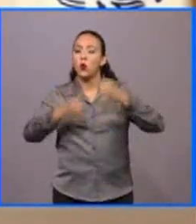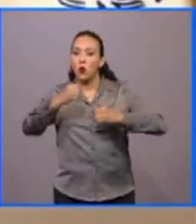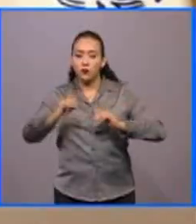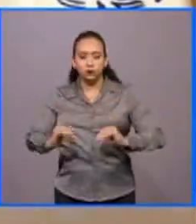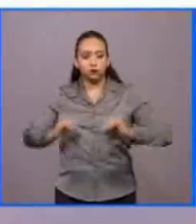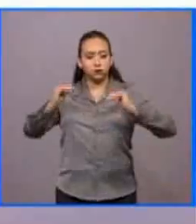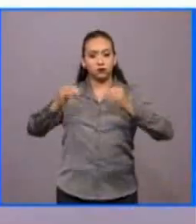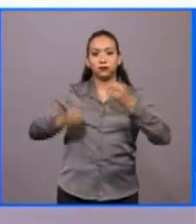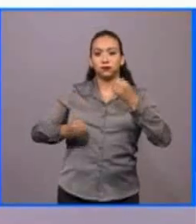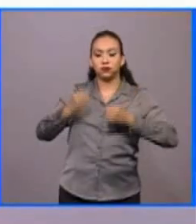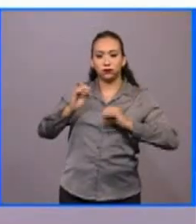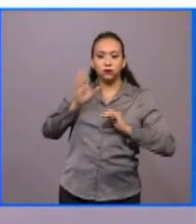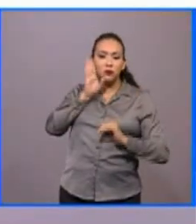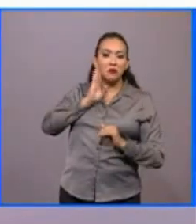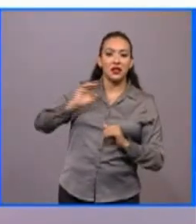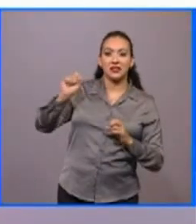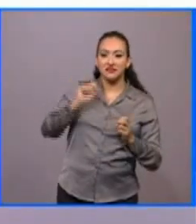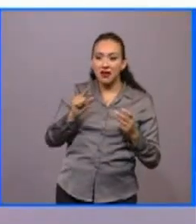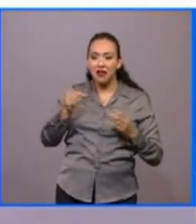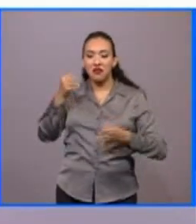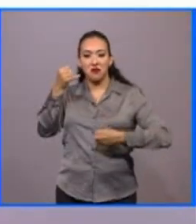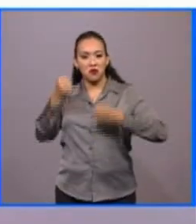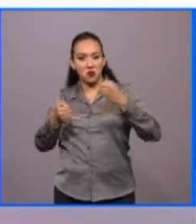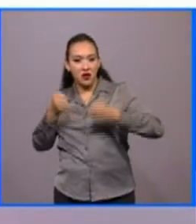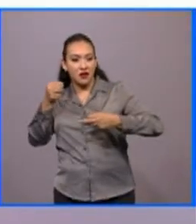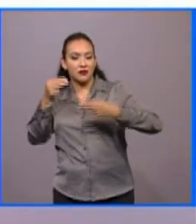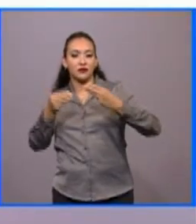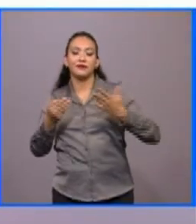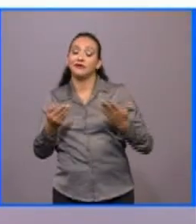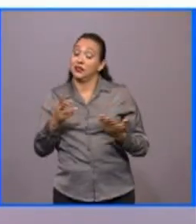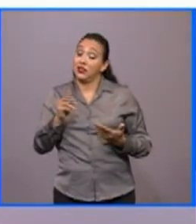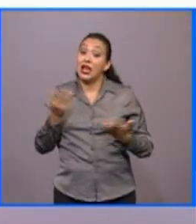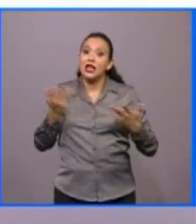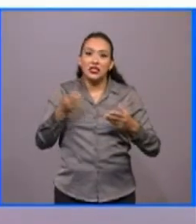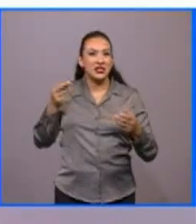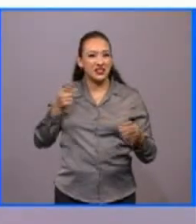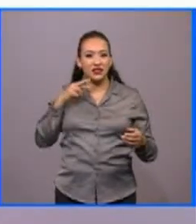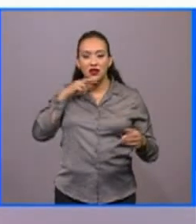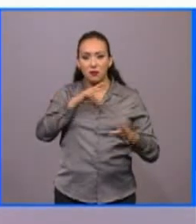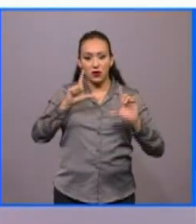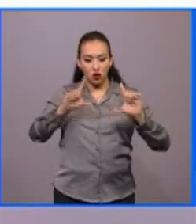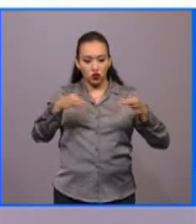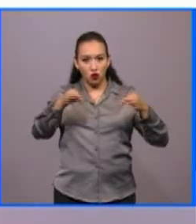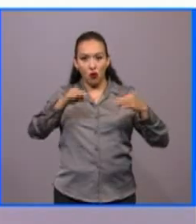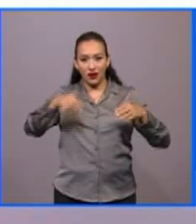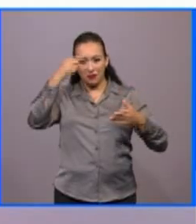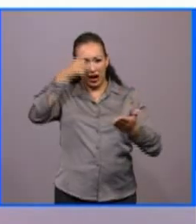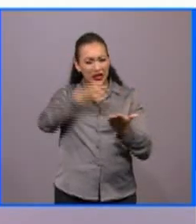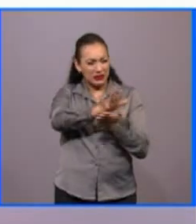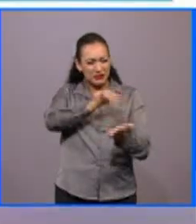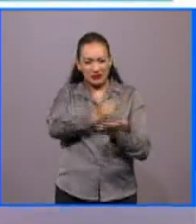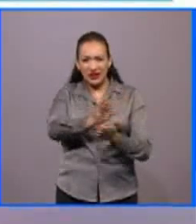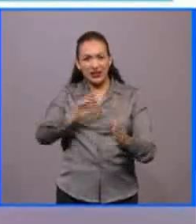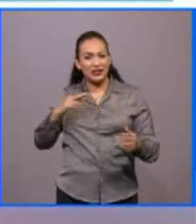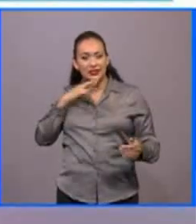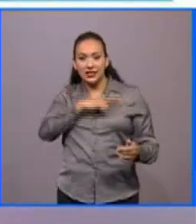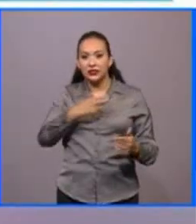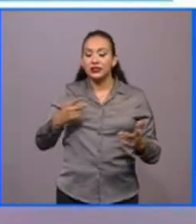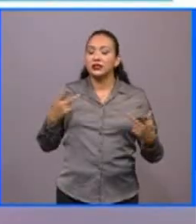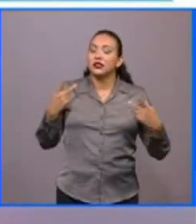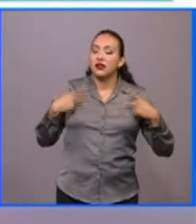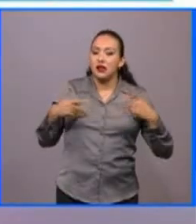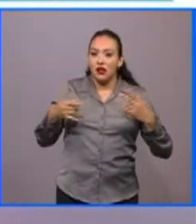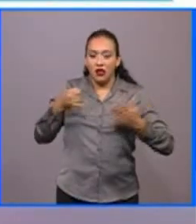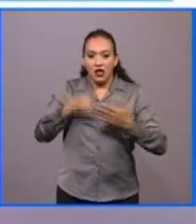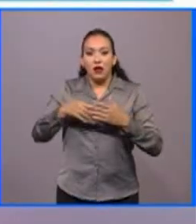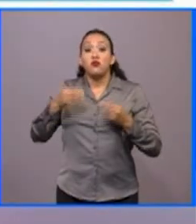redefinir distritos electorales judiciales, diseñar nuevas boletas e implementar criterios de cómputo específicos ante la multiplicidad